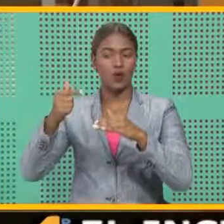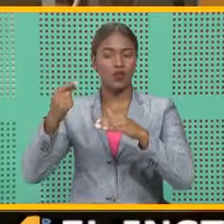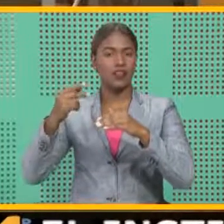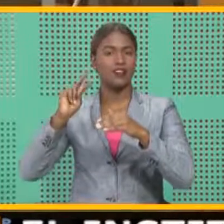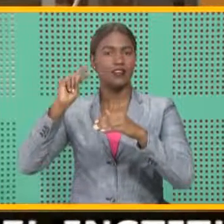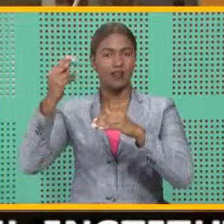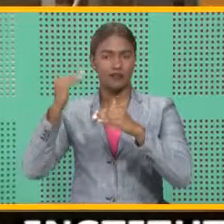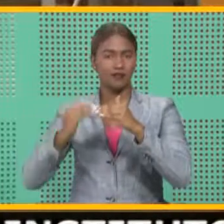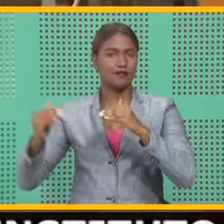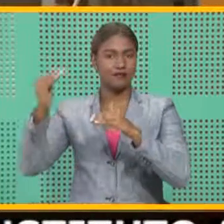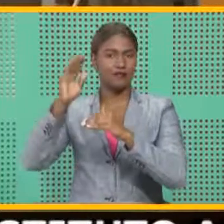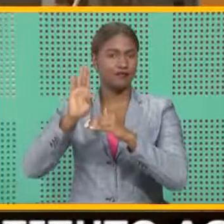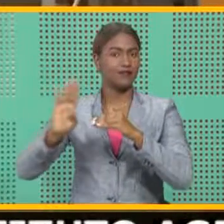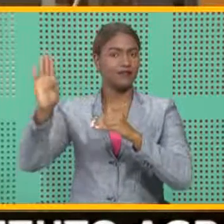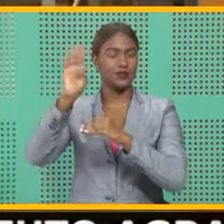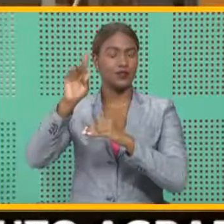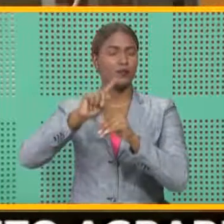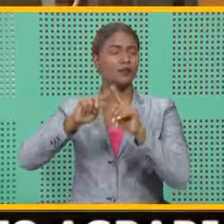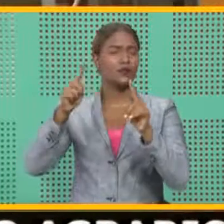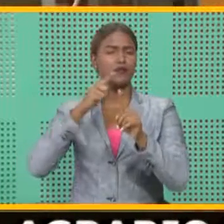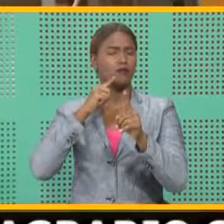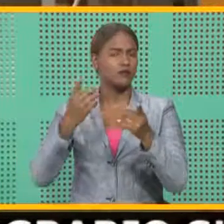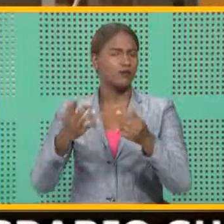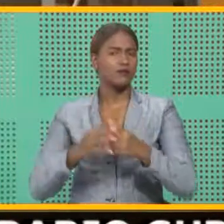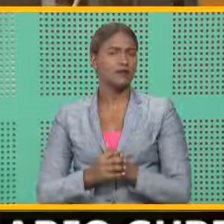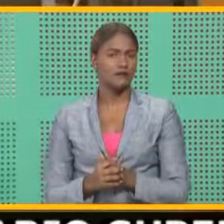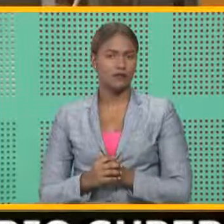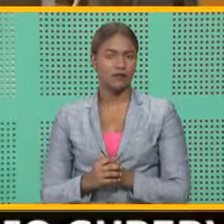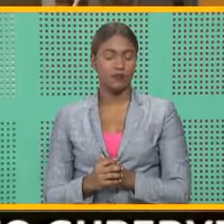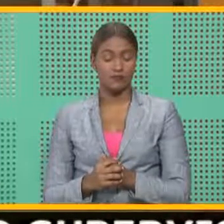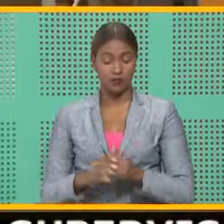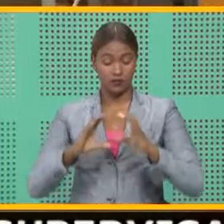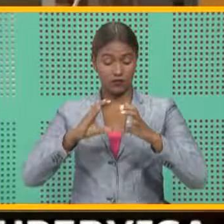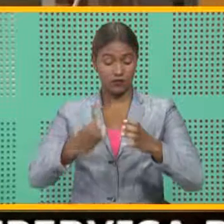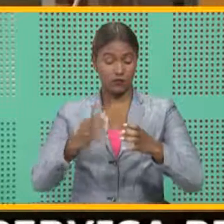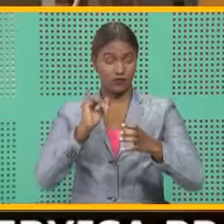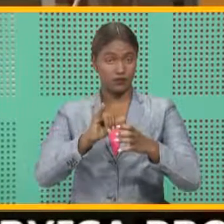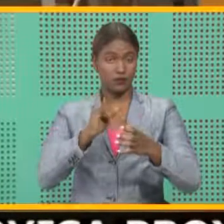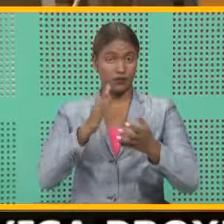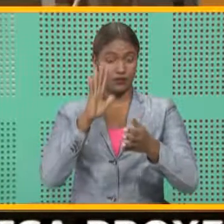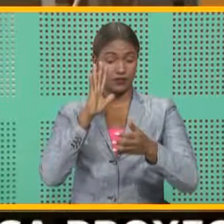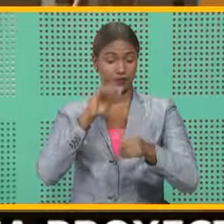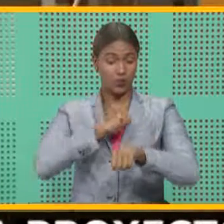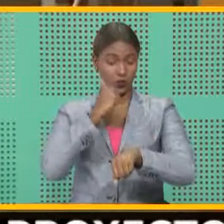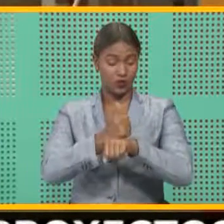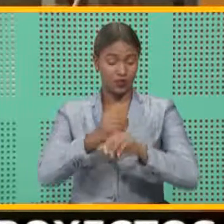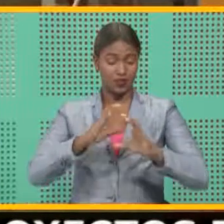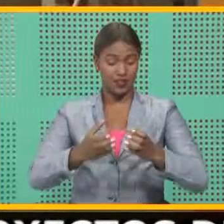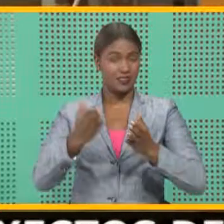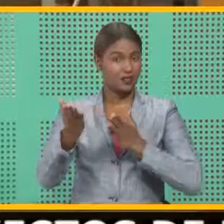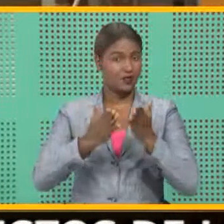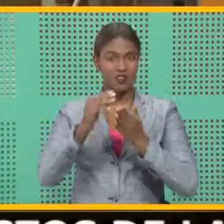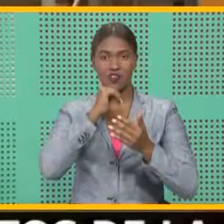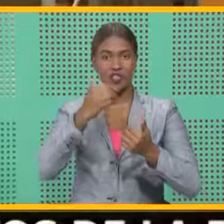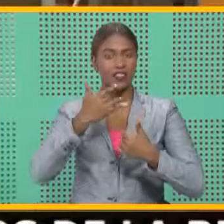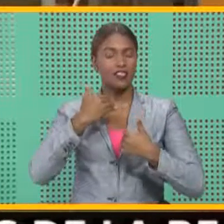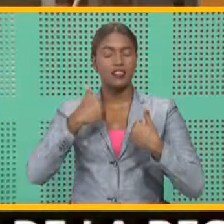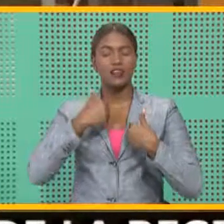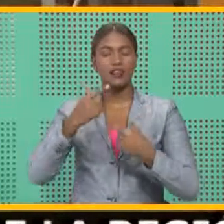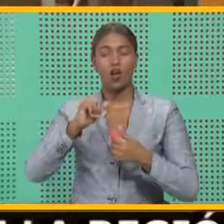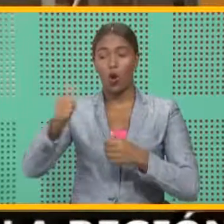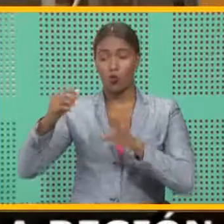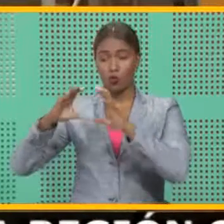segundo ciclo. Entonces, pero en una instalación y un servicio que no tiene nada que